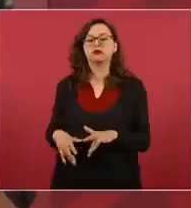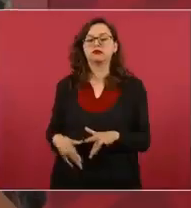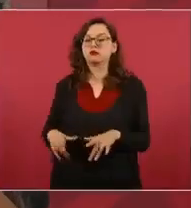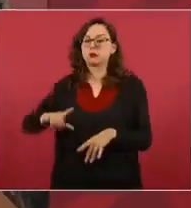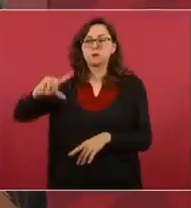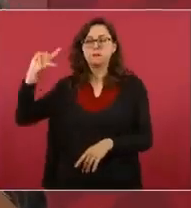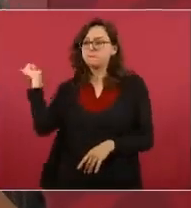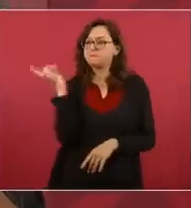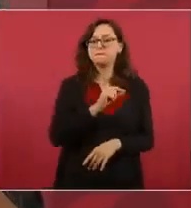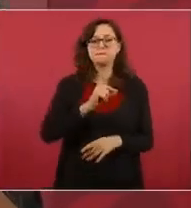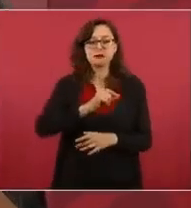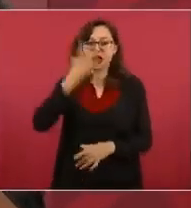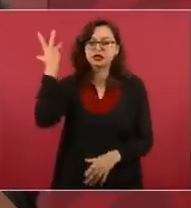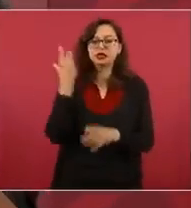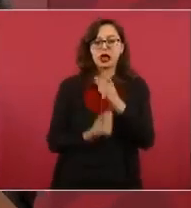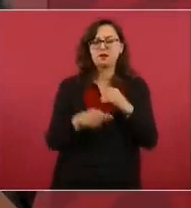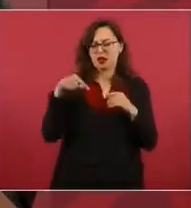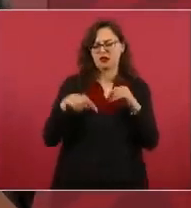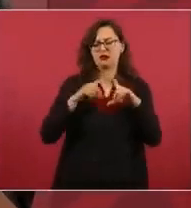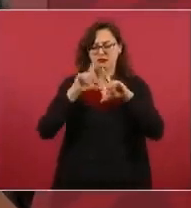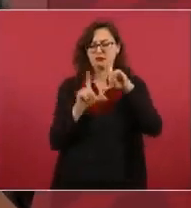se le da protección, asilo,